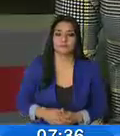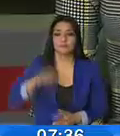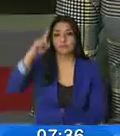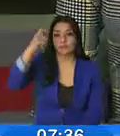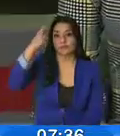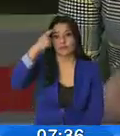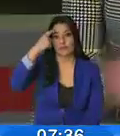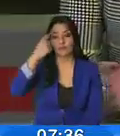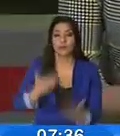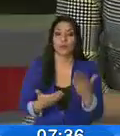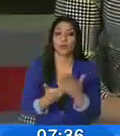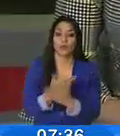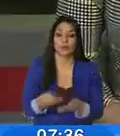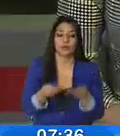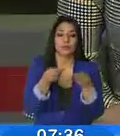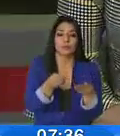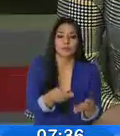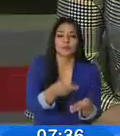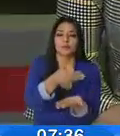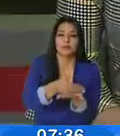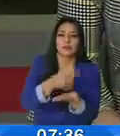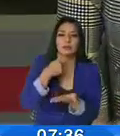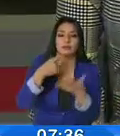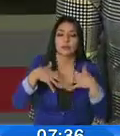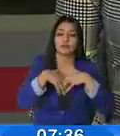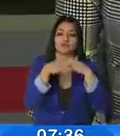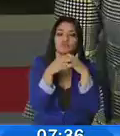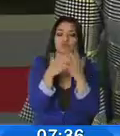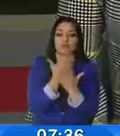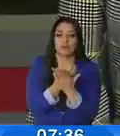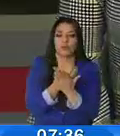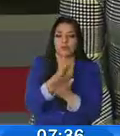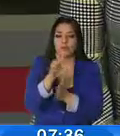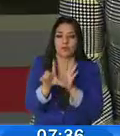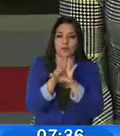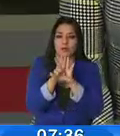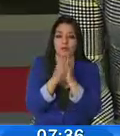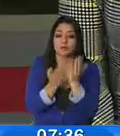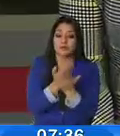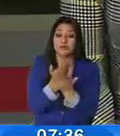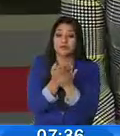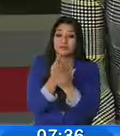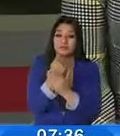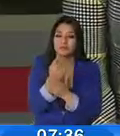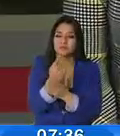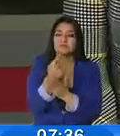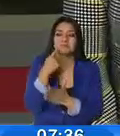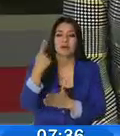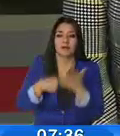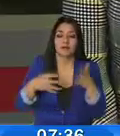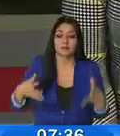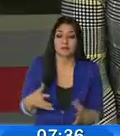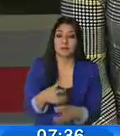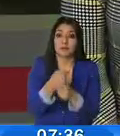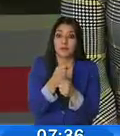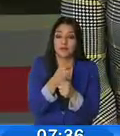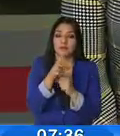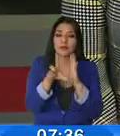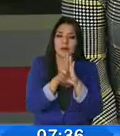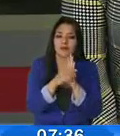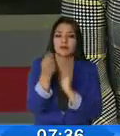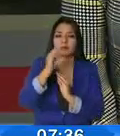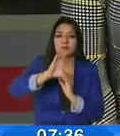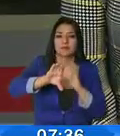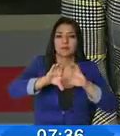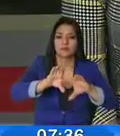envió un nuevo alcance al veto para la Ley de Reactivación Económica. En la propuesta se establece que para garantizar la seguridad jurídica de las